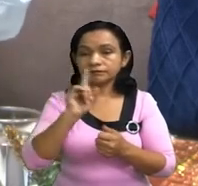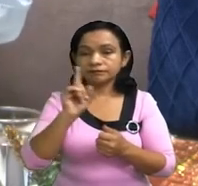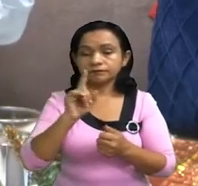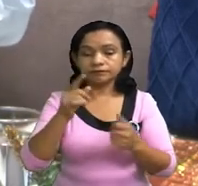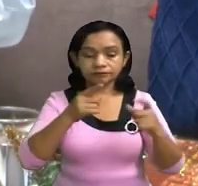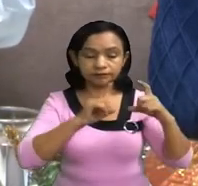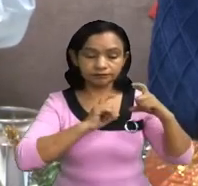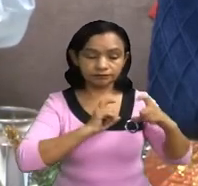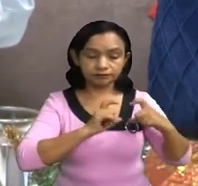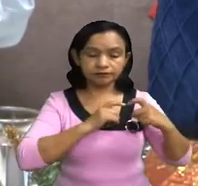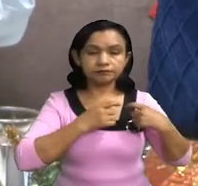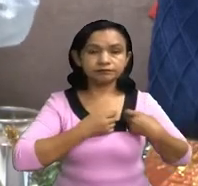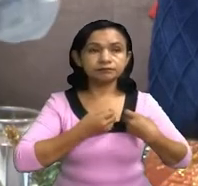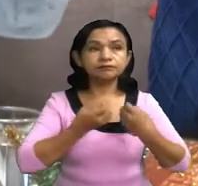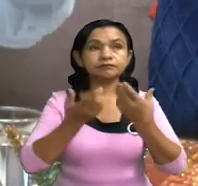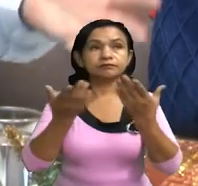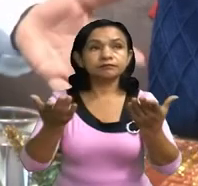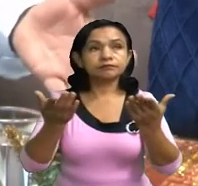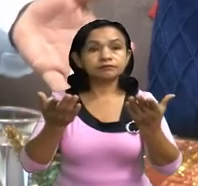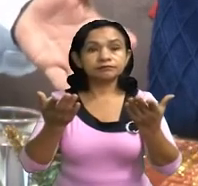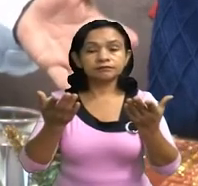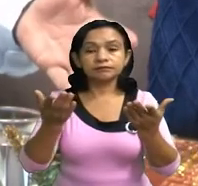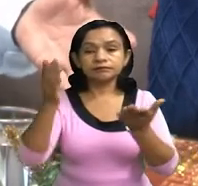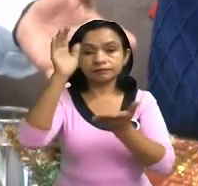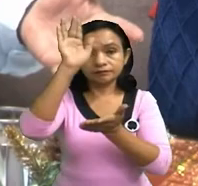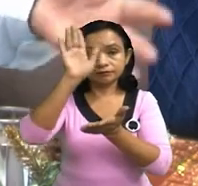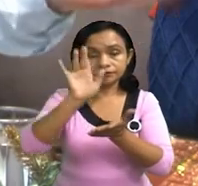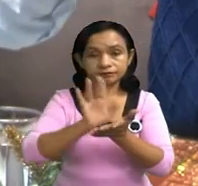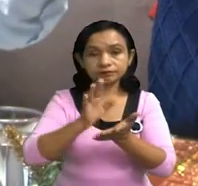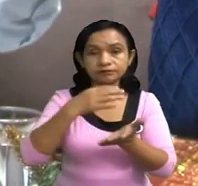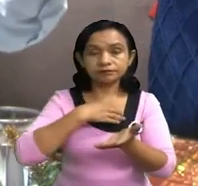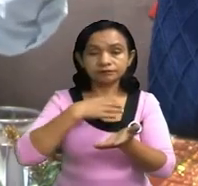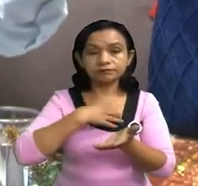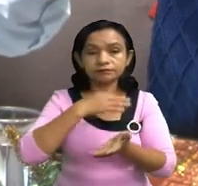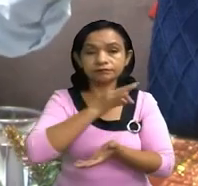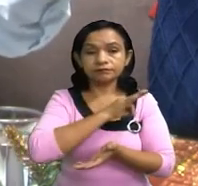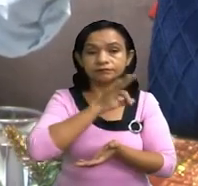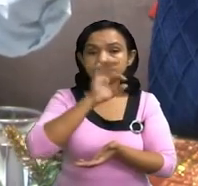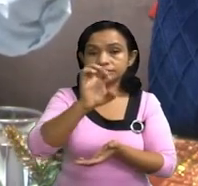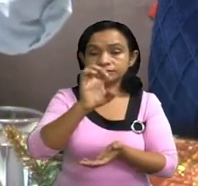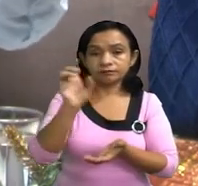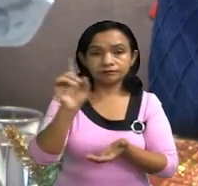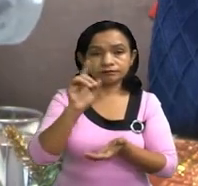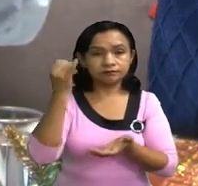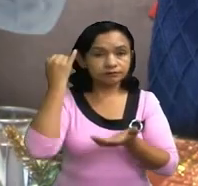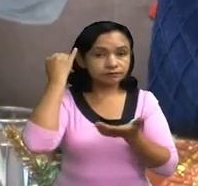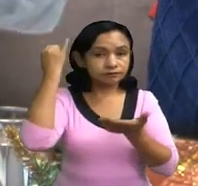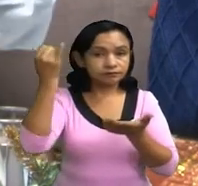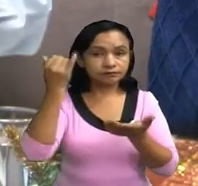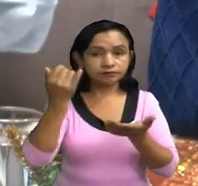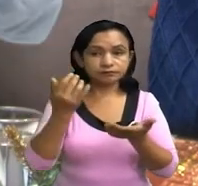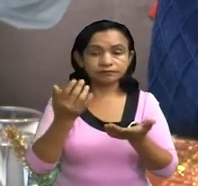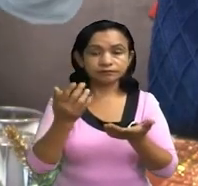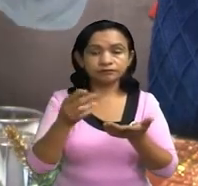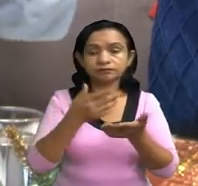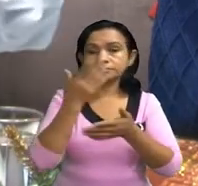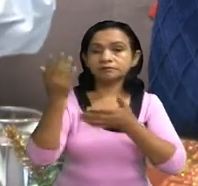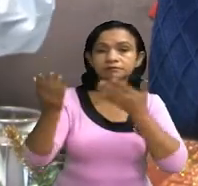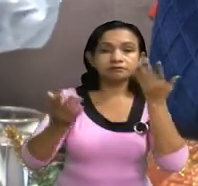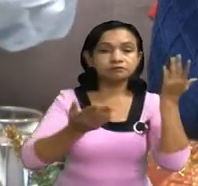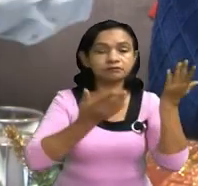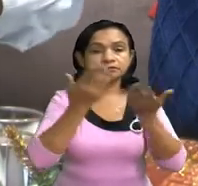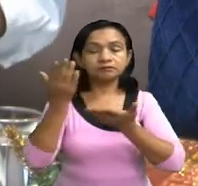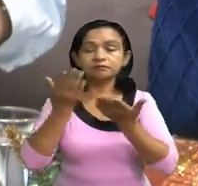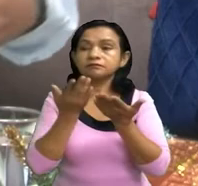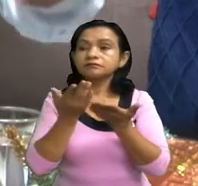salido de nuestros corazones y ha salido de nuestro espíritu. La fe no es intelectual, no es recitarme unos poemas, unos